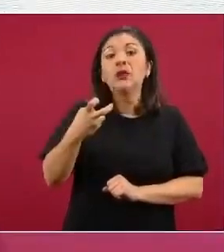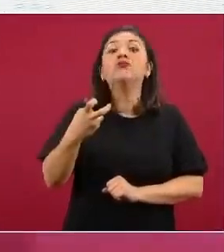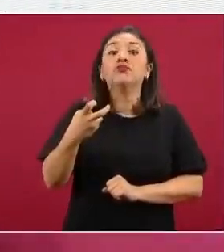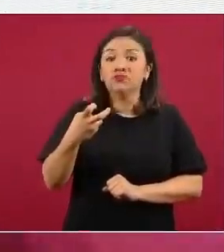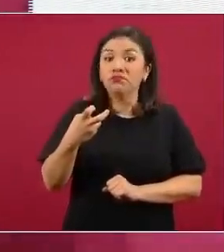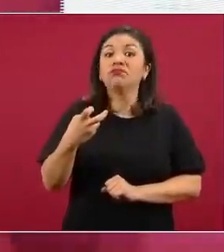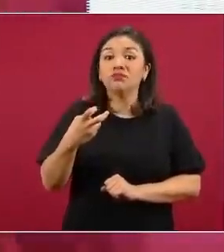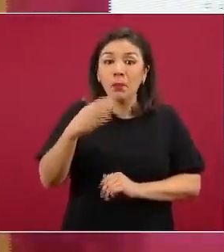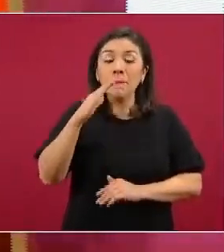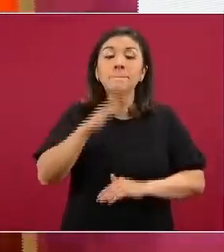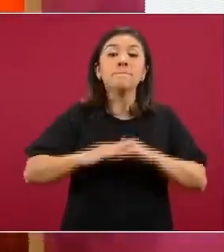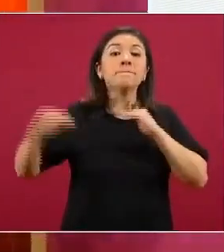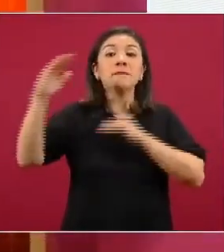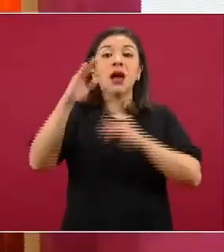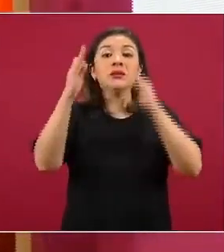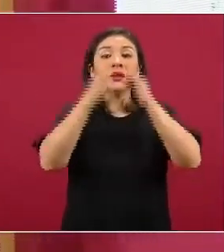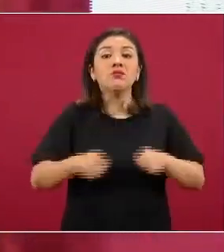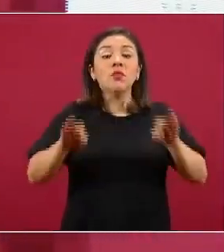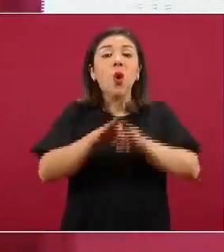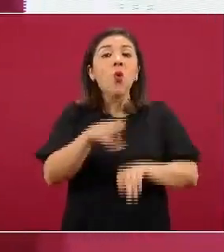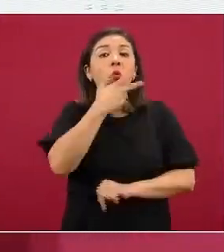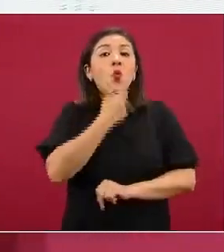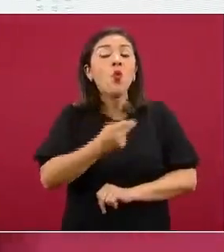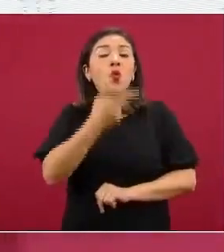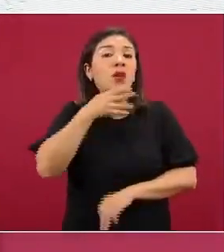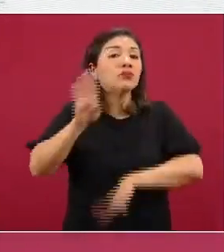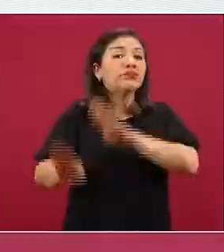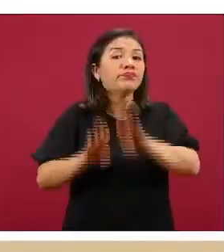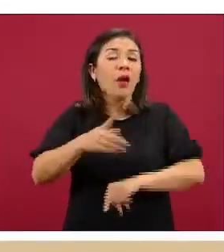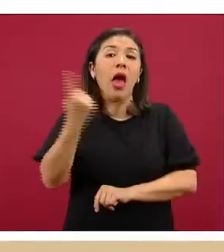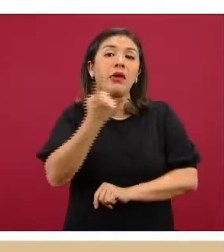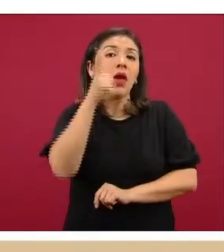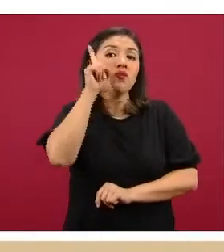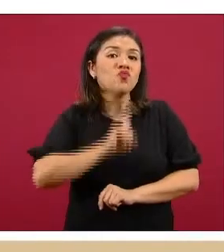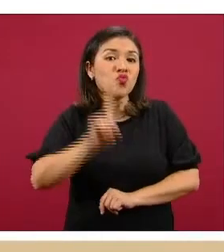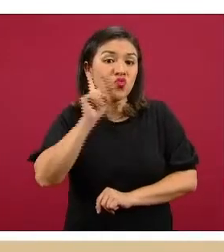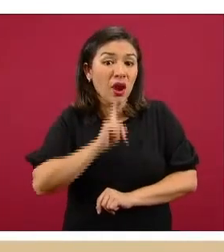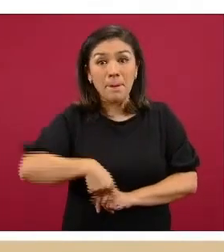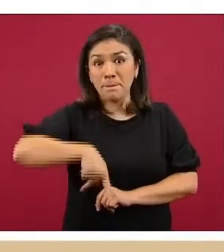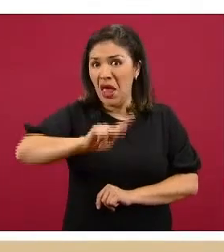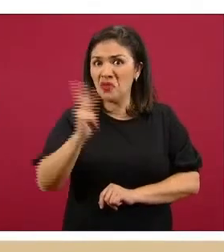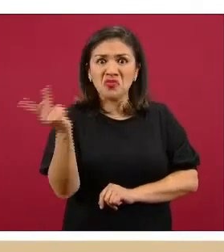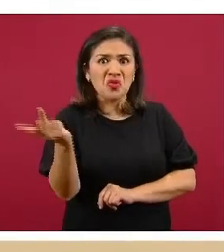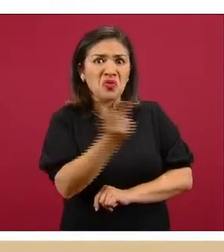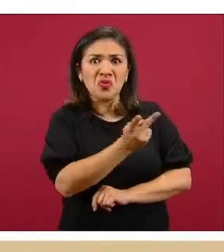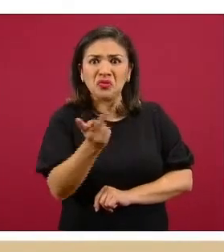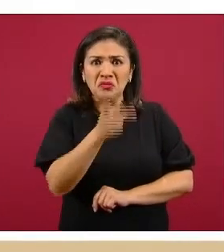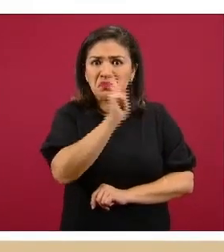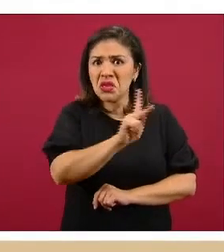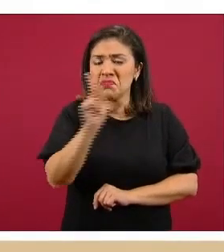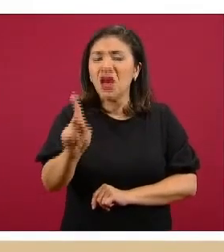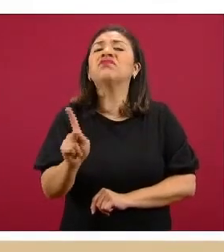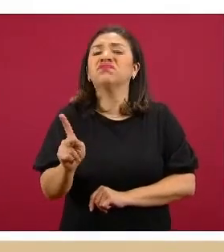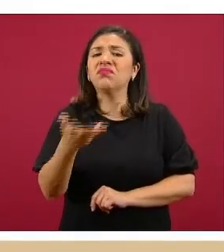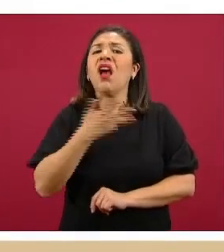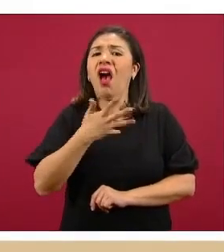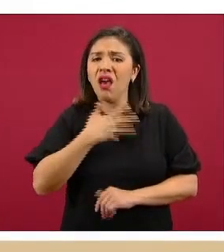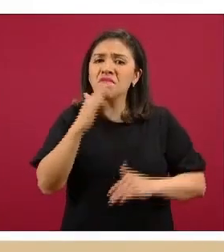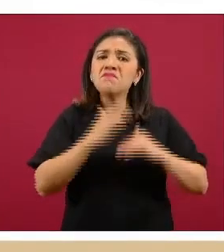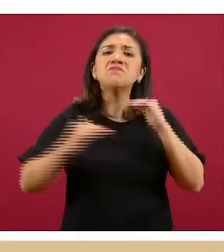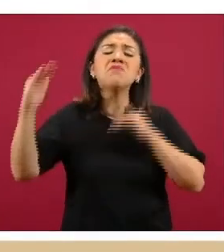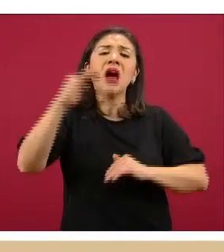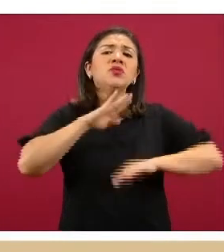sido mucho más importante en los hombres que en las mujeres. Sin embargo, en ambos tenemos este exceso de